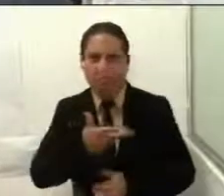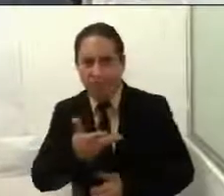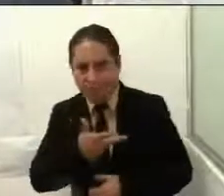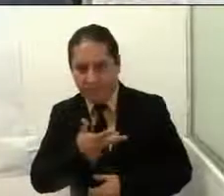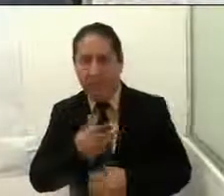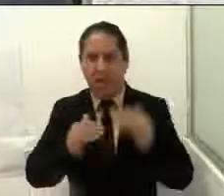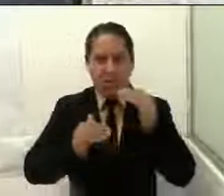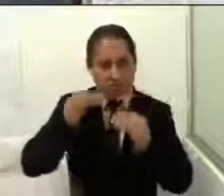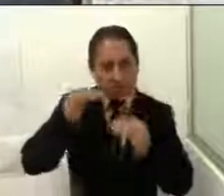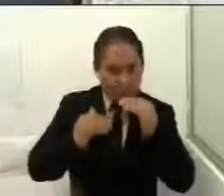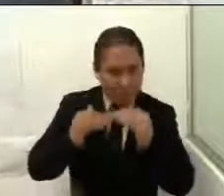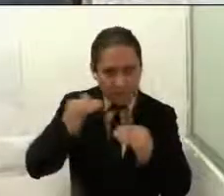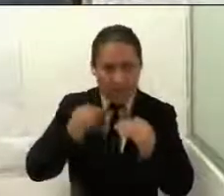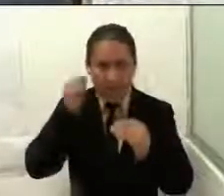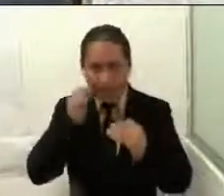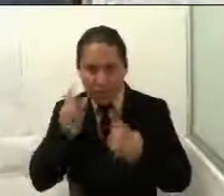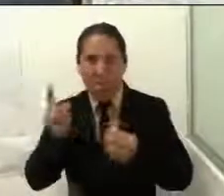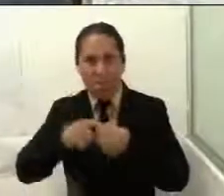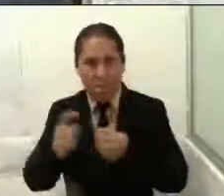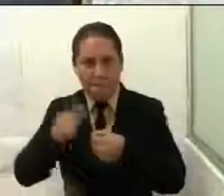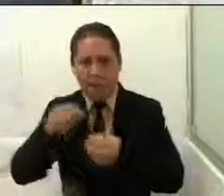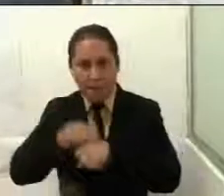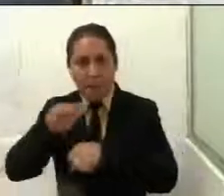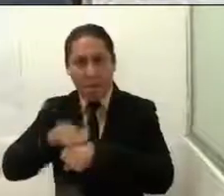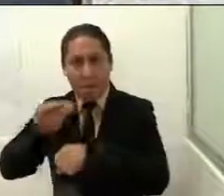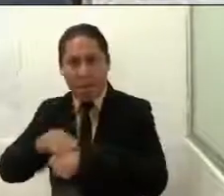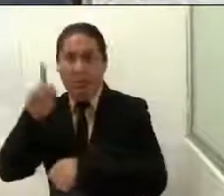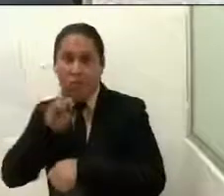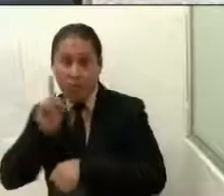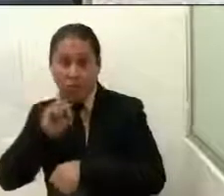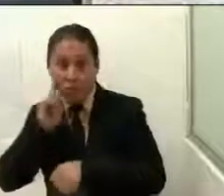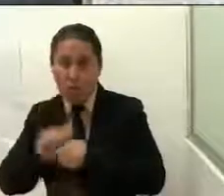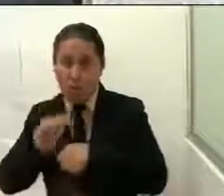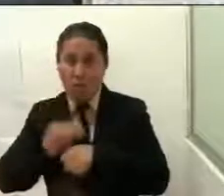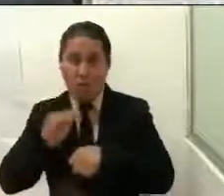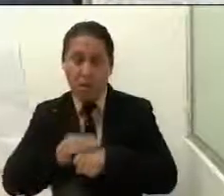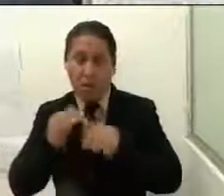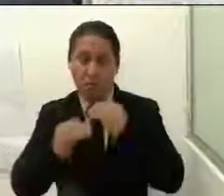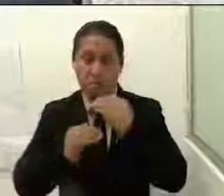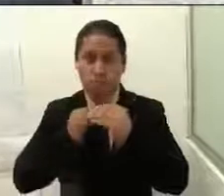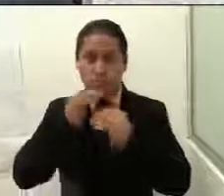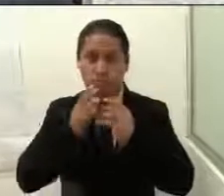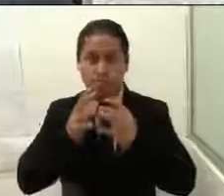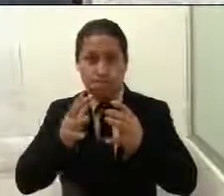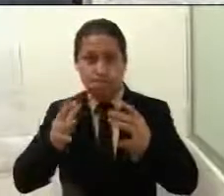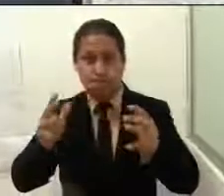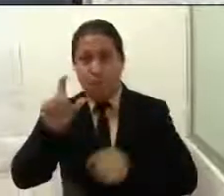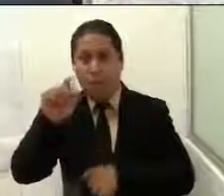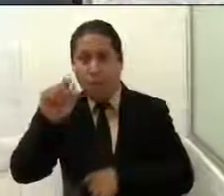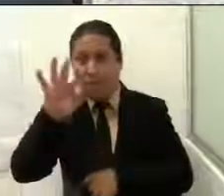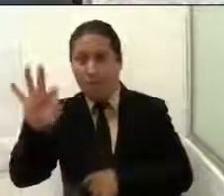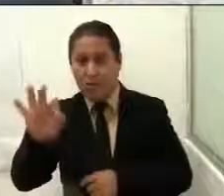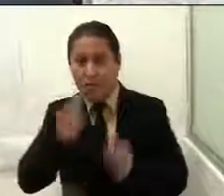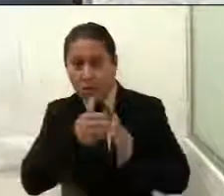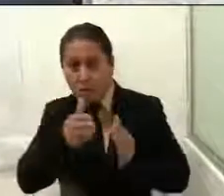donde cada vez la participación de las mujeres ha ido incrementando de un 20 por ciento a un